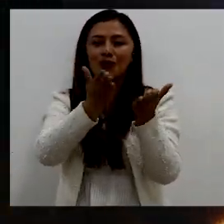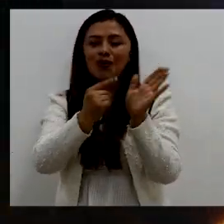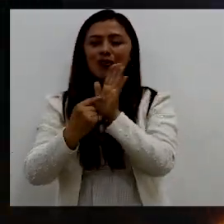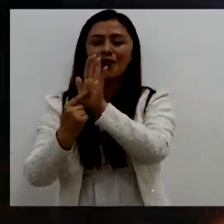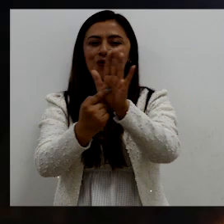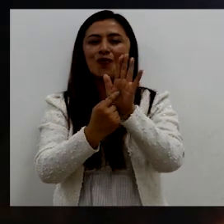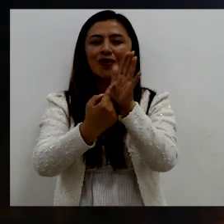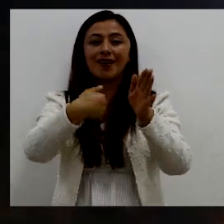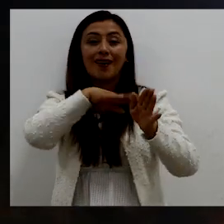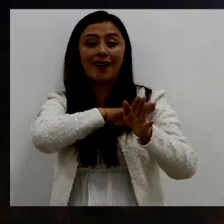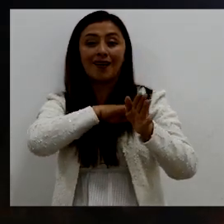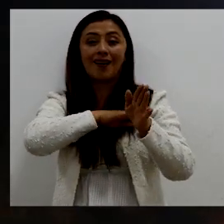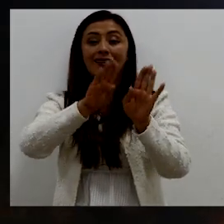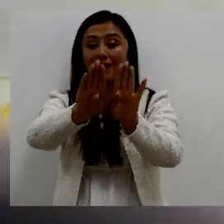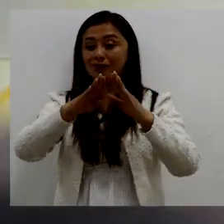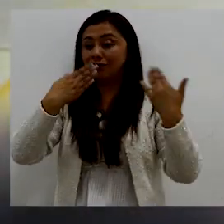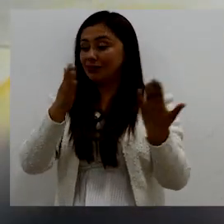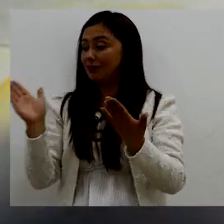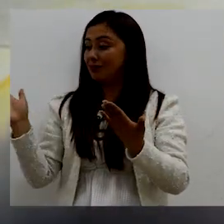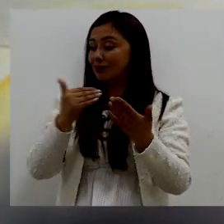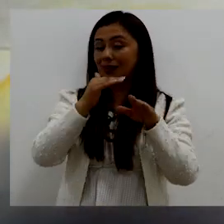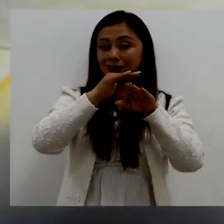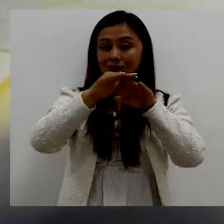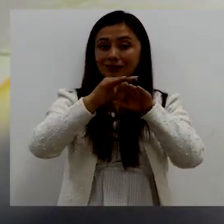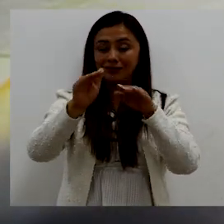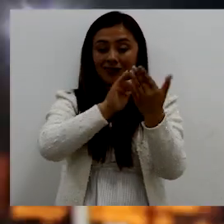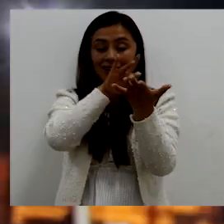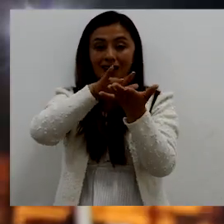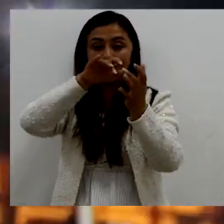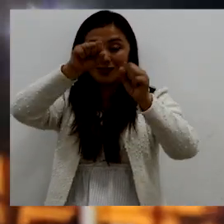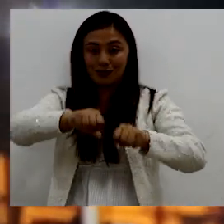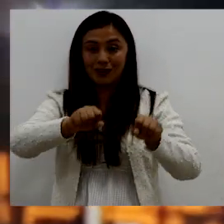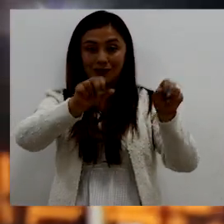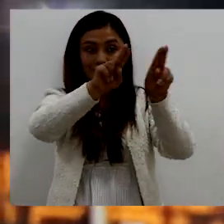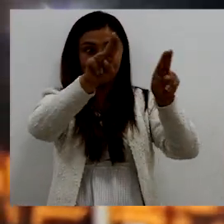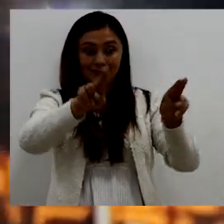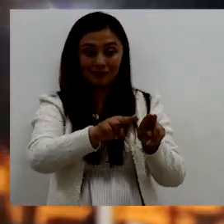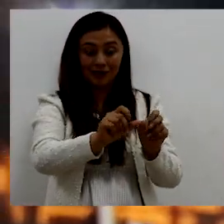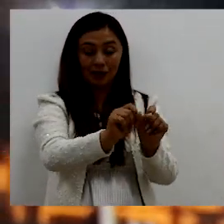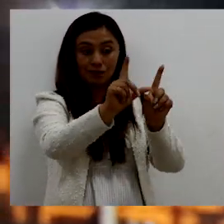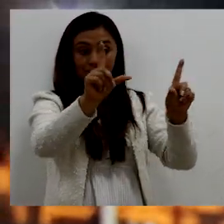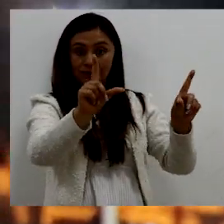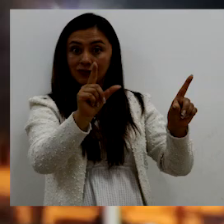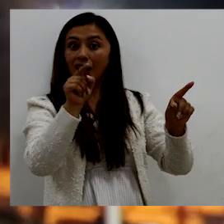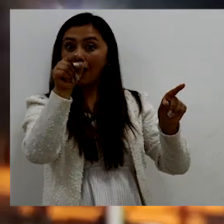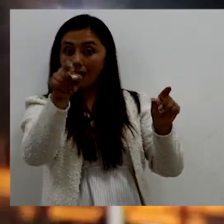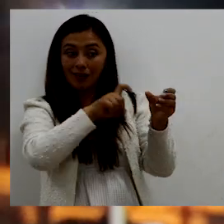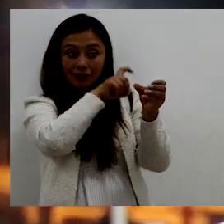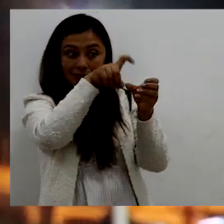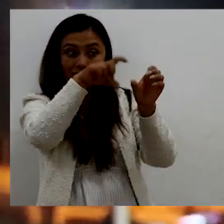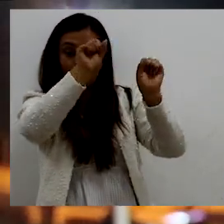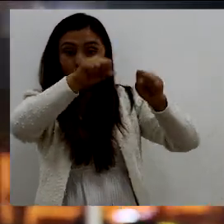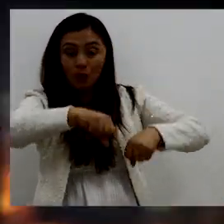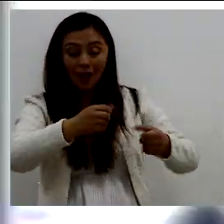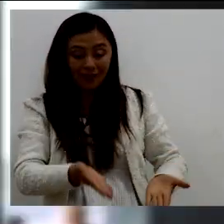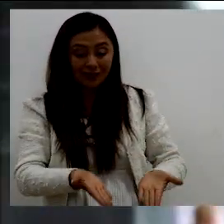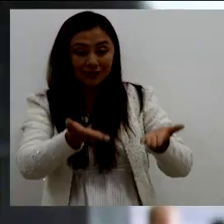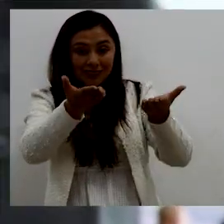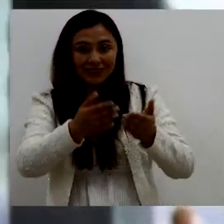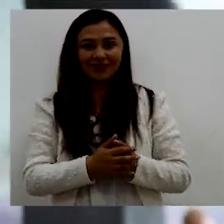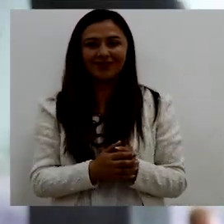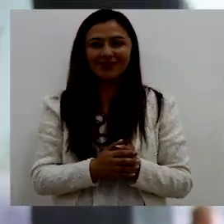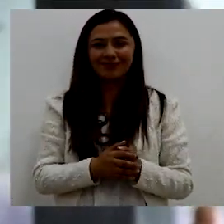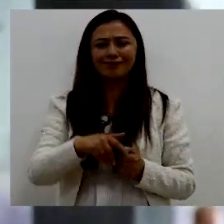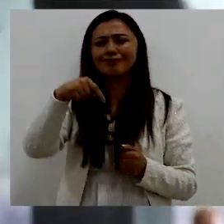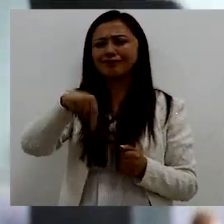tunjana desde la Alcaldía. Y pues ellos están muy agradecidos, la plataforma de juventudes y todos los colectivos juveniles de la ciudad de Tunja. Yo creo